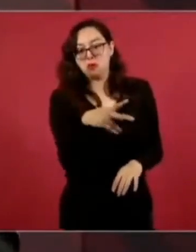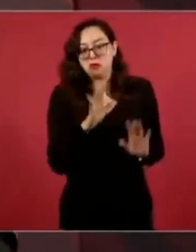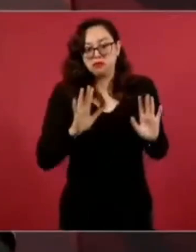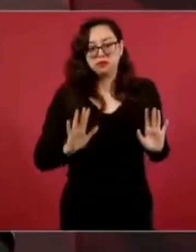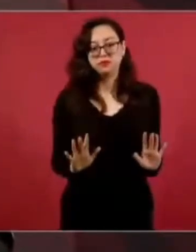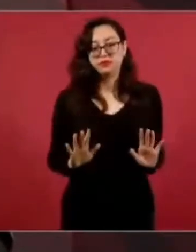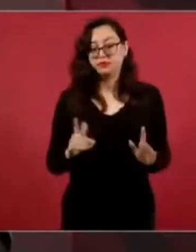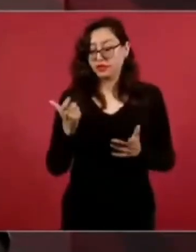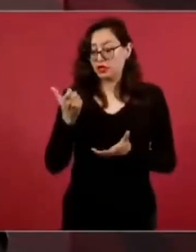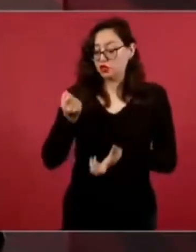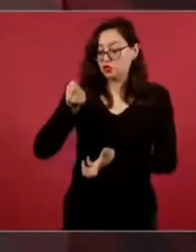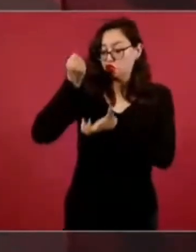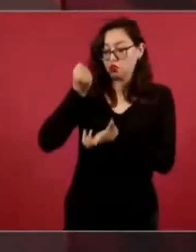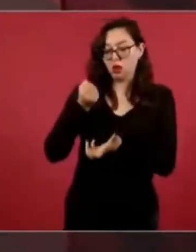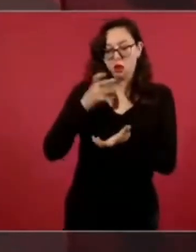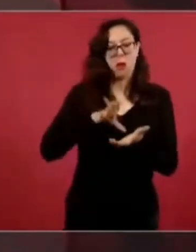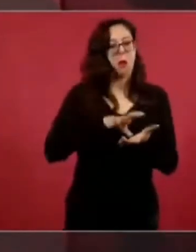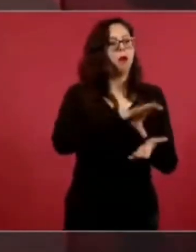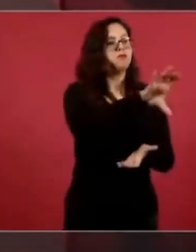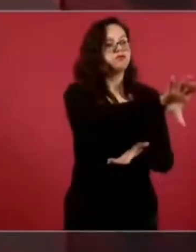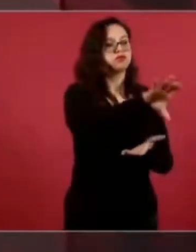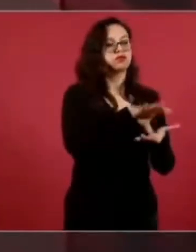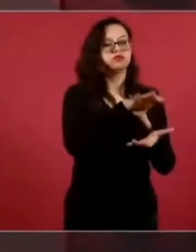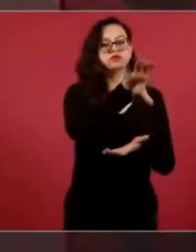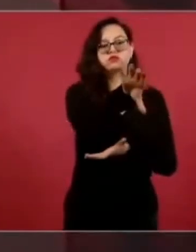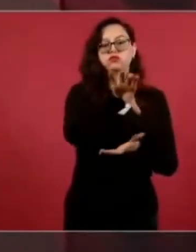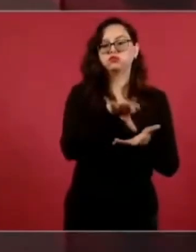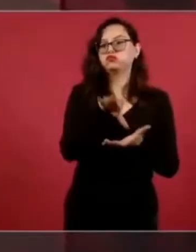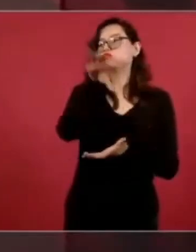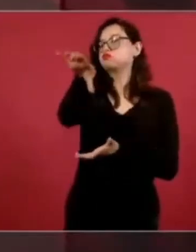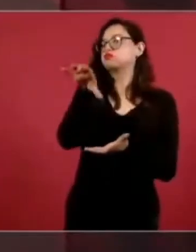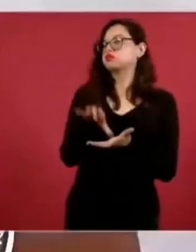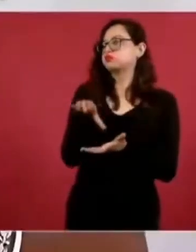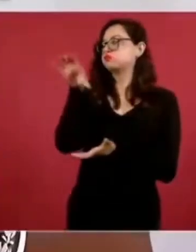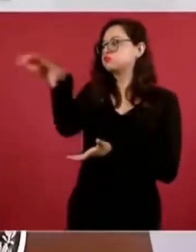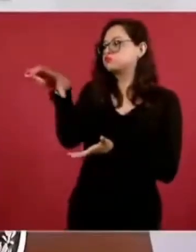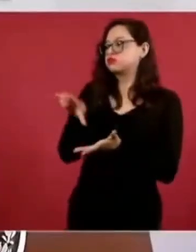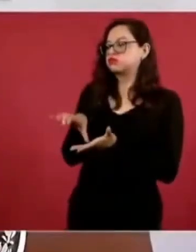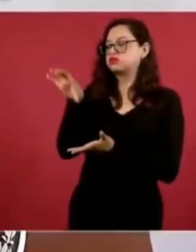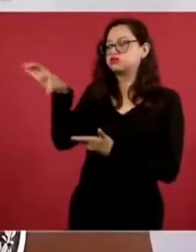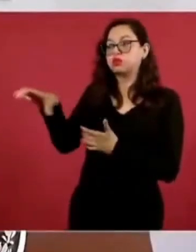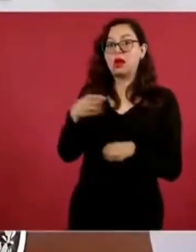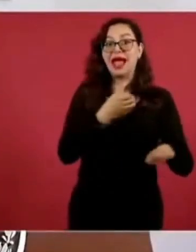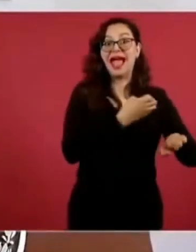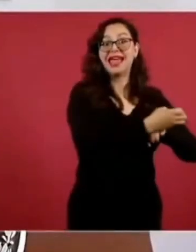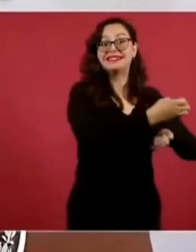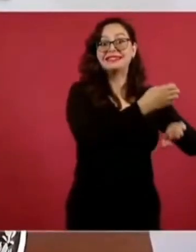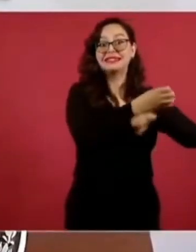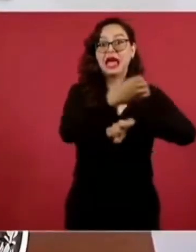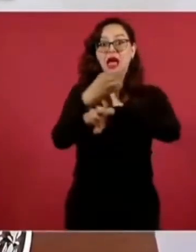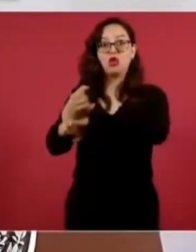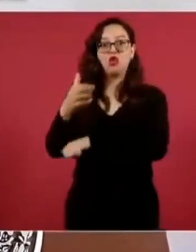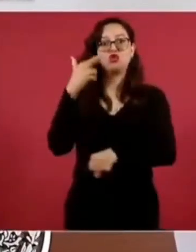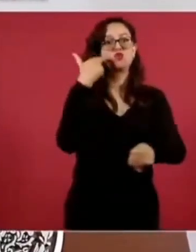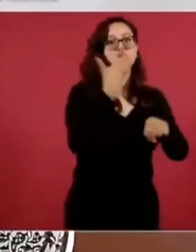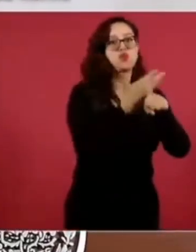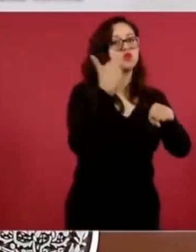educación. Se descentraliza la salud y se descentraliza el sistema